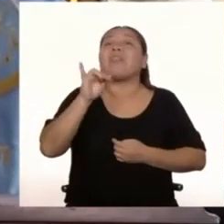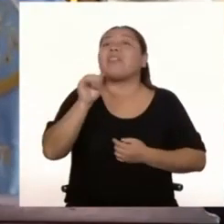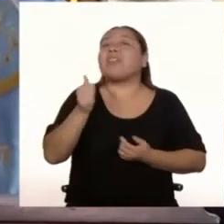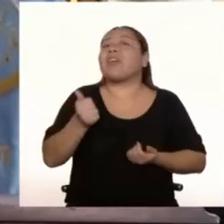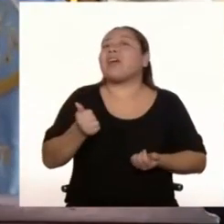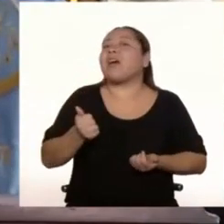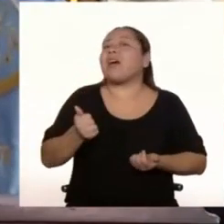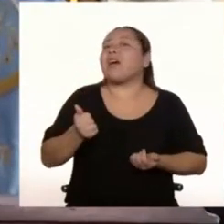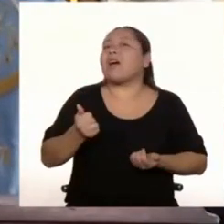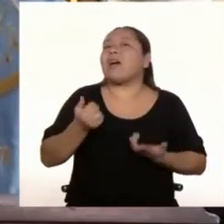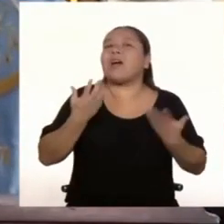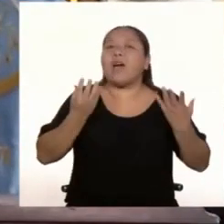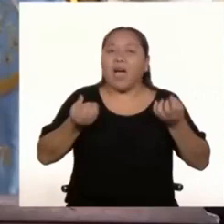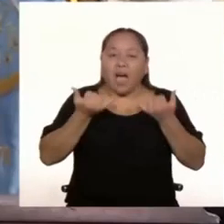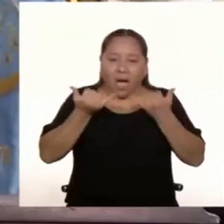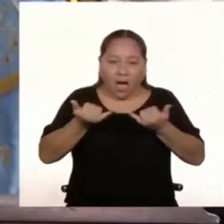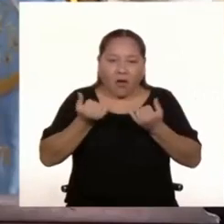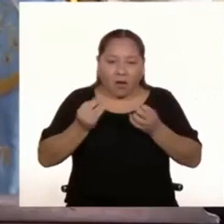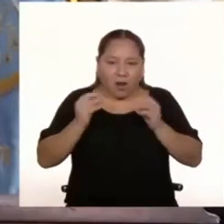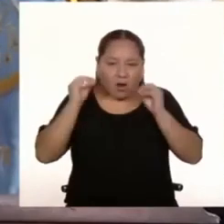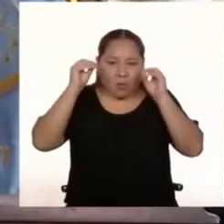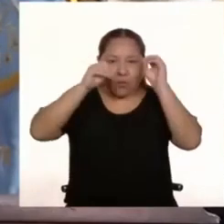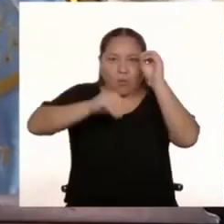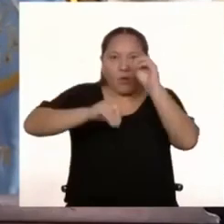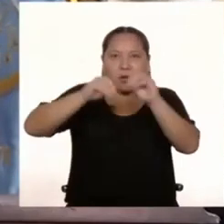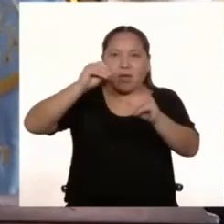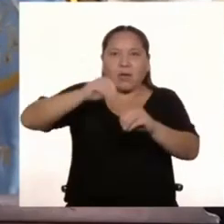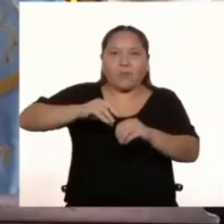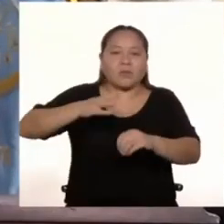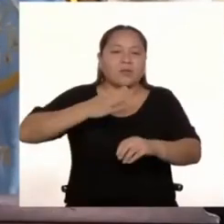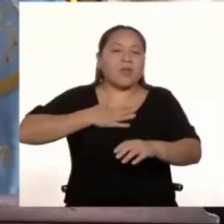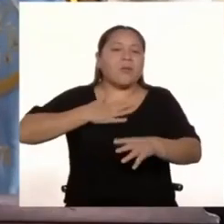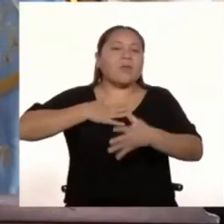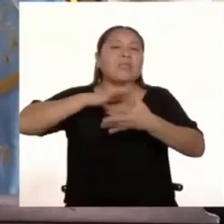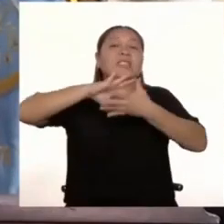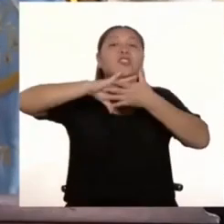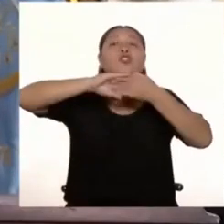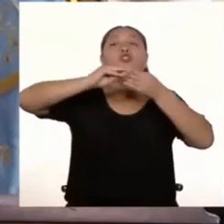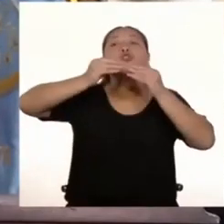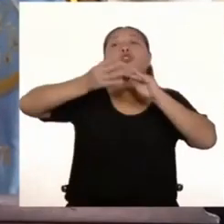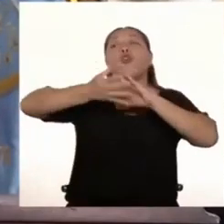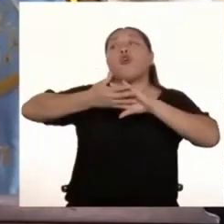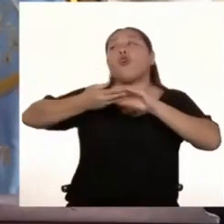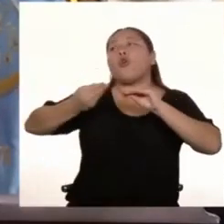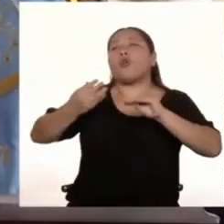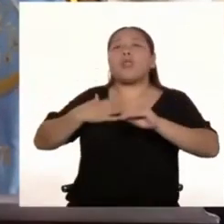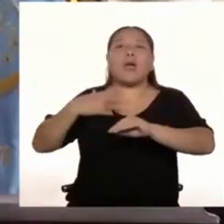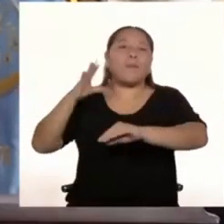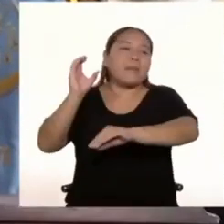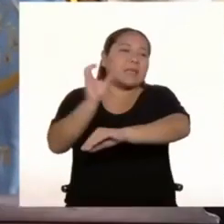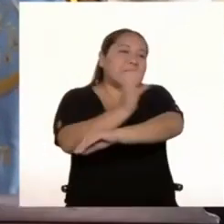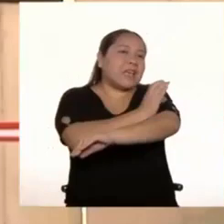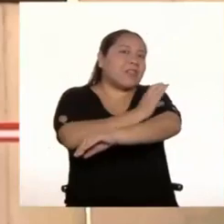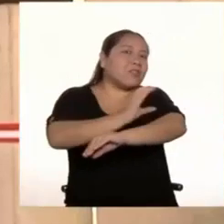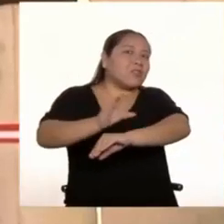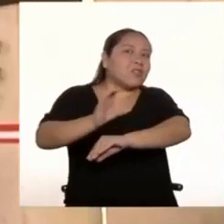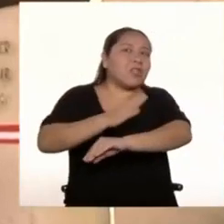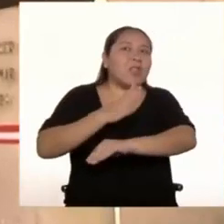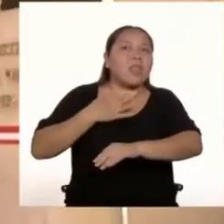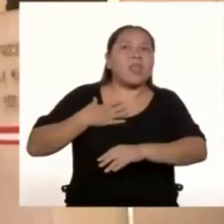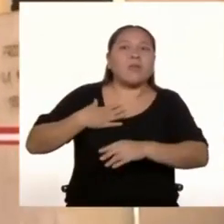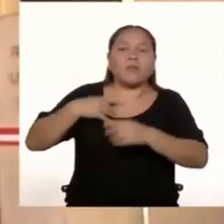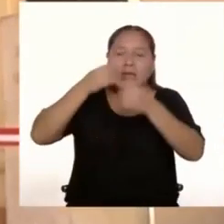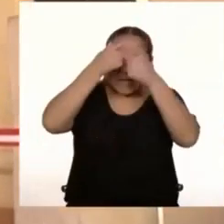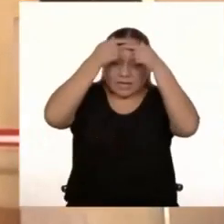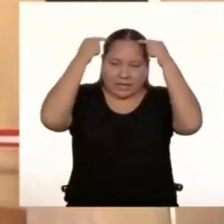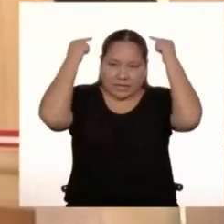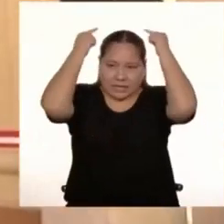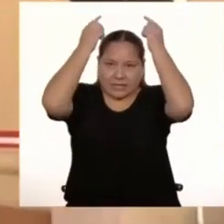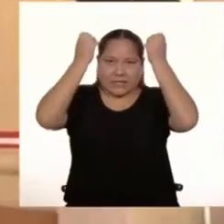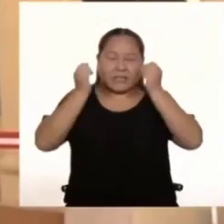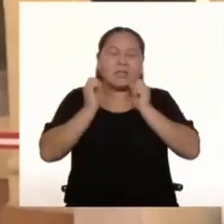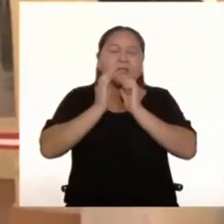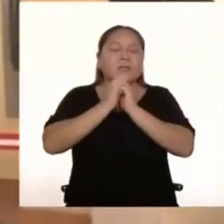dentro de mis tradiciones, de mis leyendas, de mi folclore, de mi canto, de mis santos.